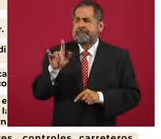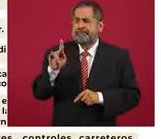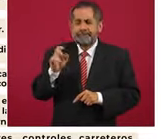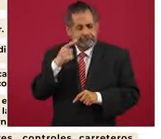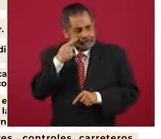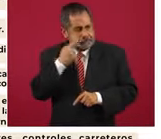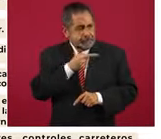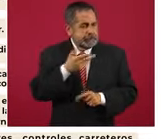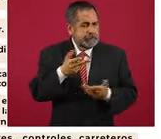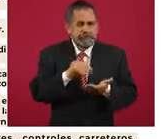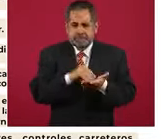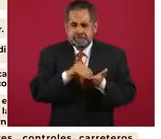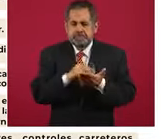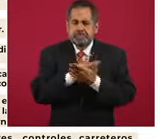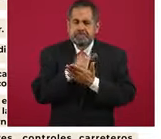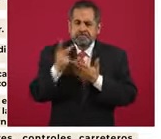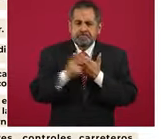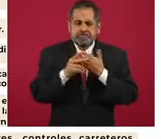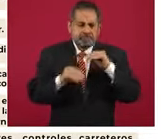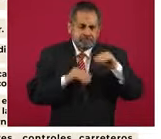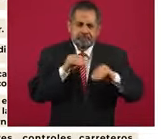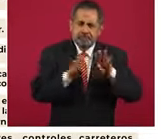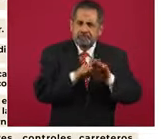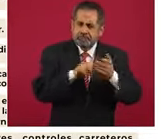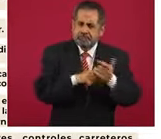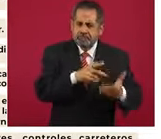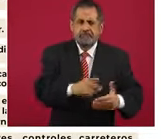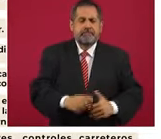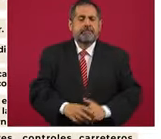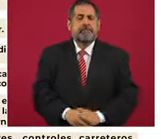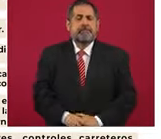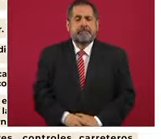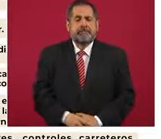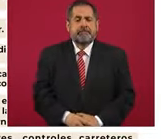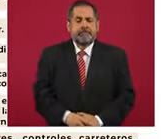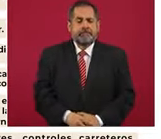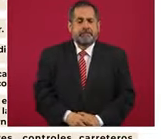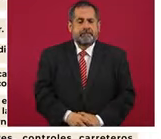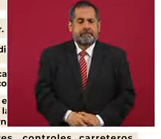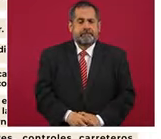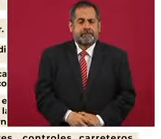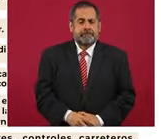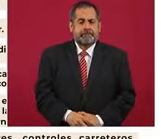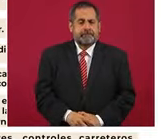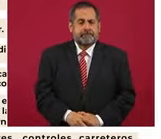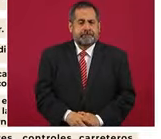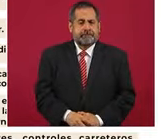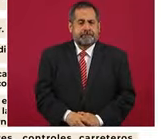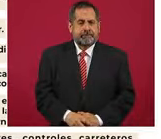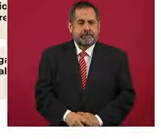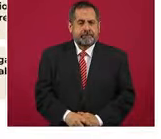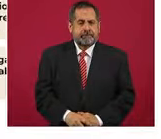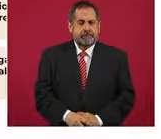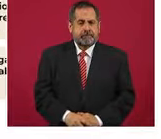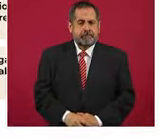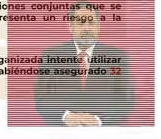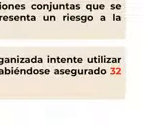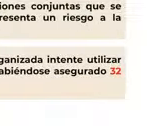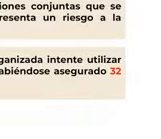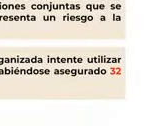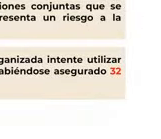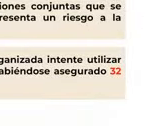con el programa que se está estableciendo. La que sigue. Y por último, la protección marítima y portuaria, establecimiento